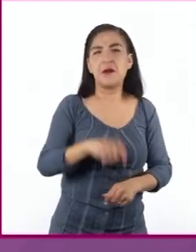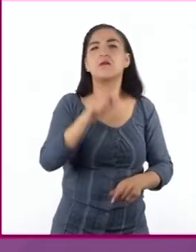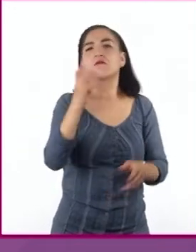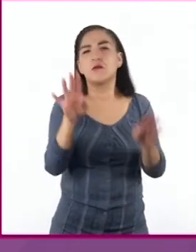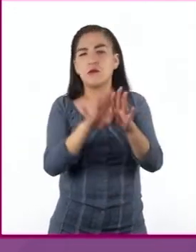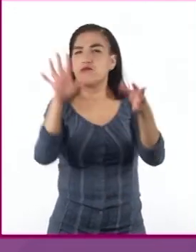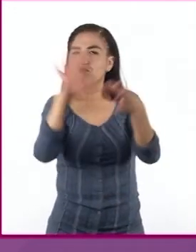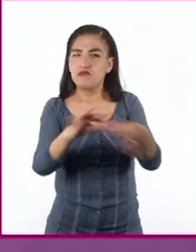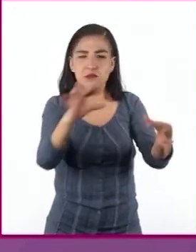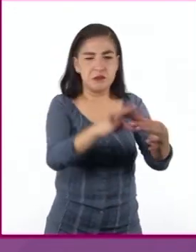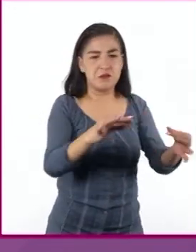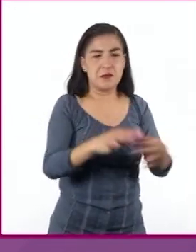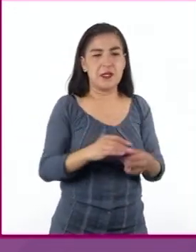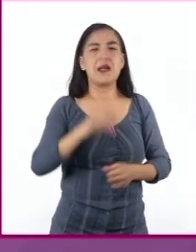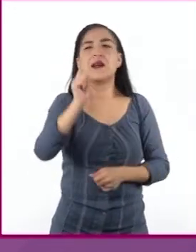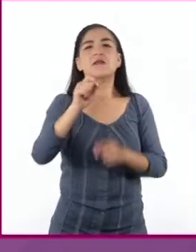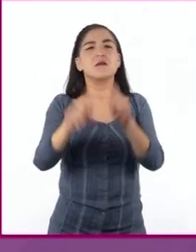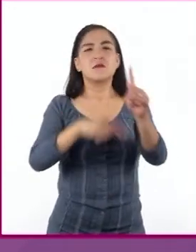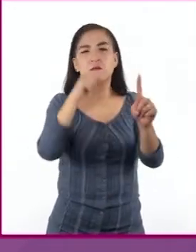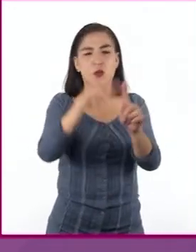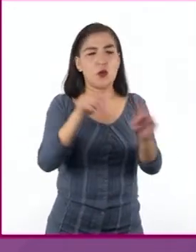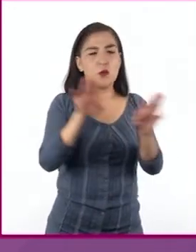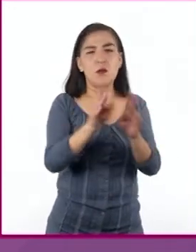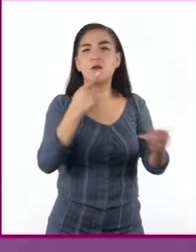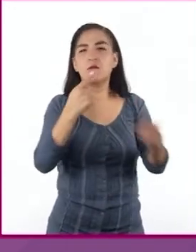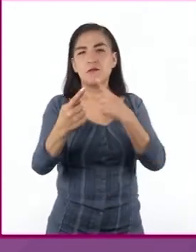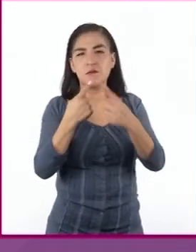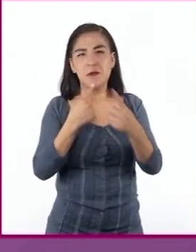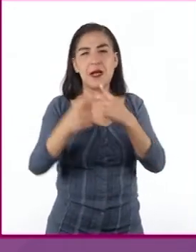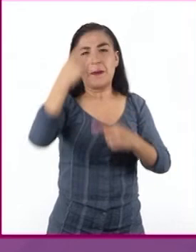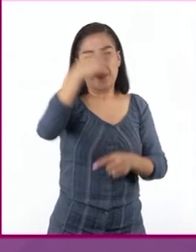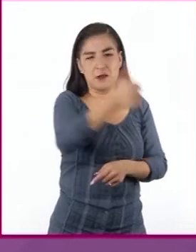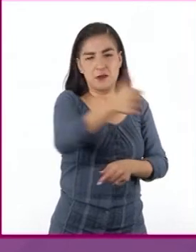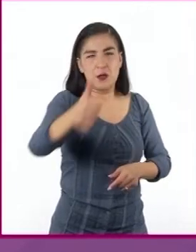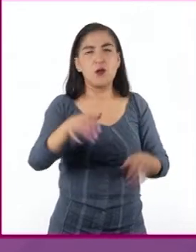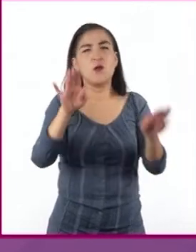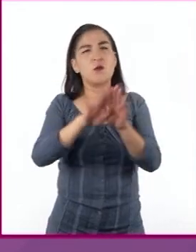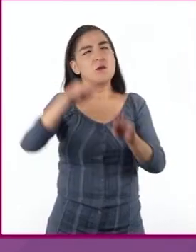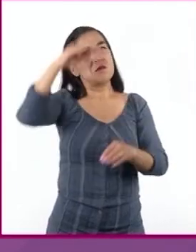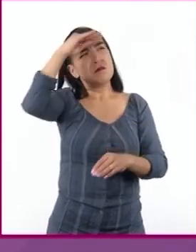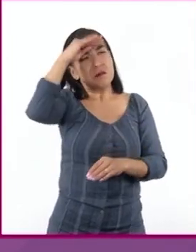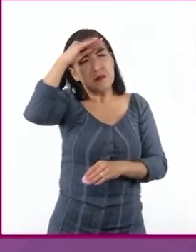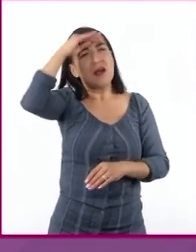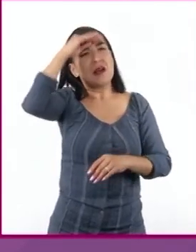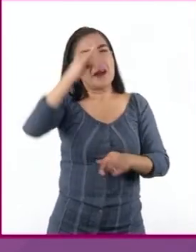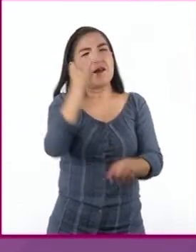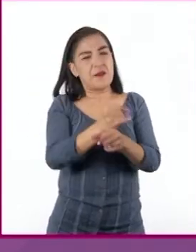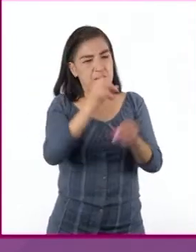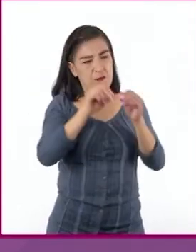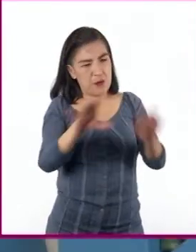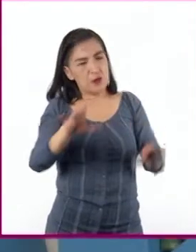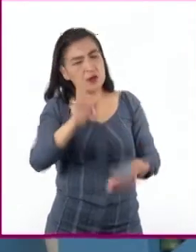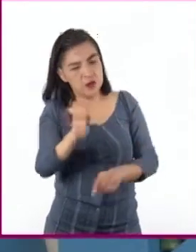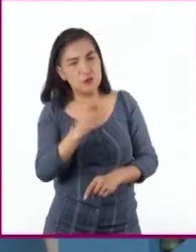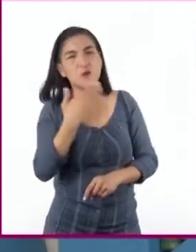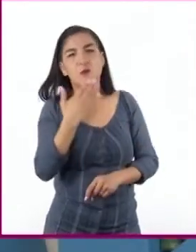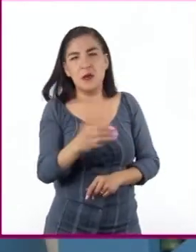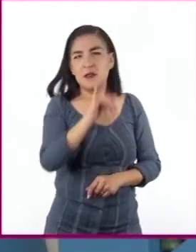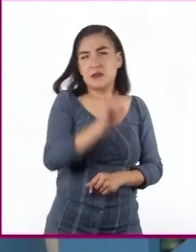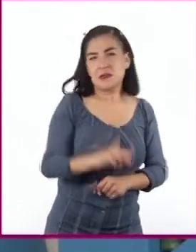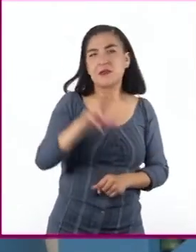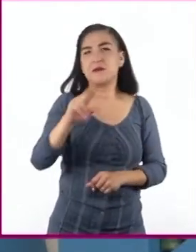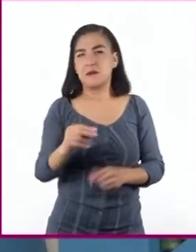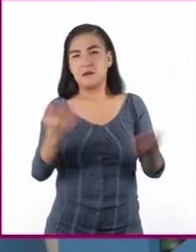crítica implica emitir un juicio o cuestionar la información que están recibiendo. ¿Qué